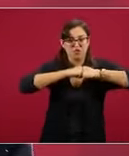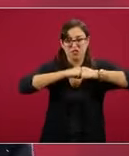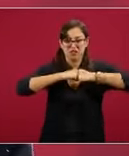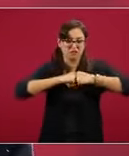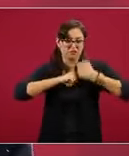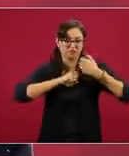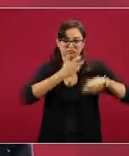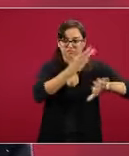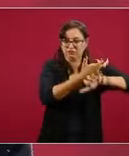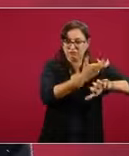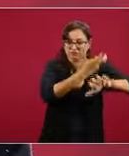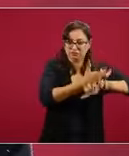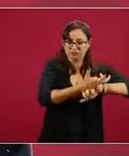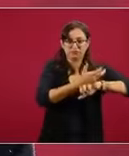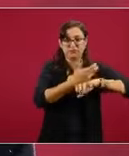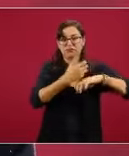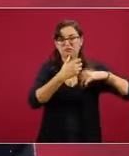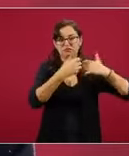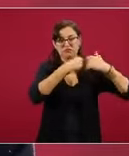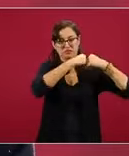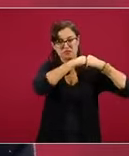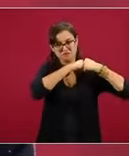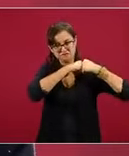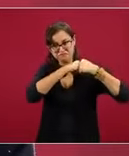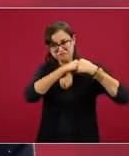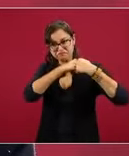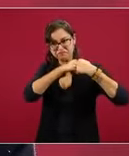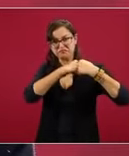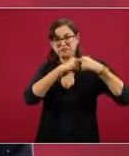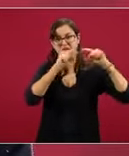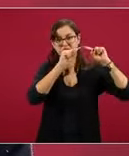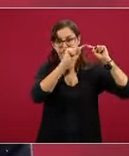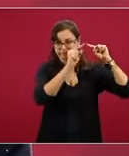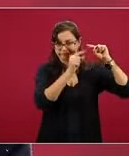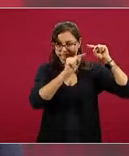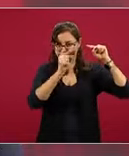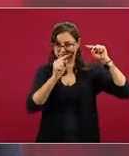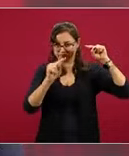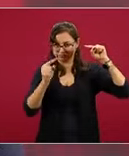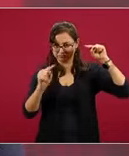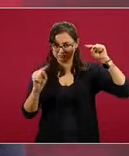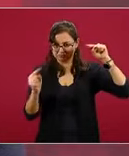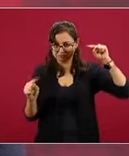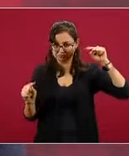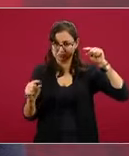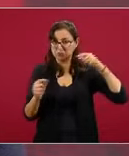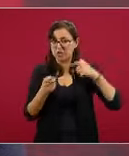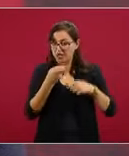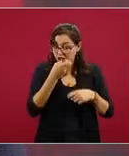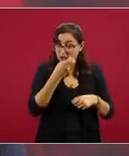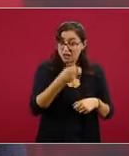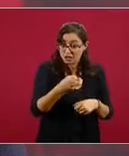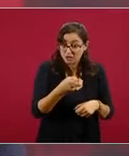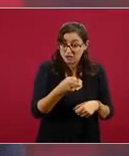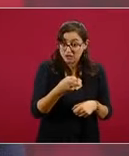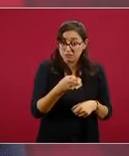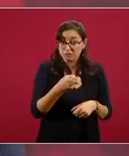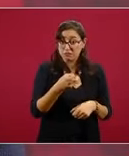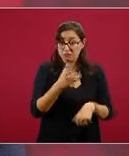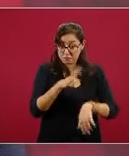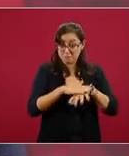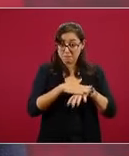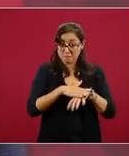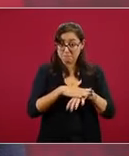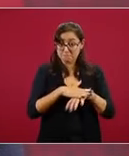los estados fronterizos u otros estados de la Unión Americana, y que en su momento pudieran ser los